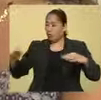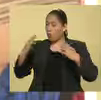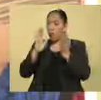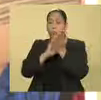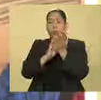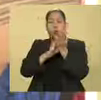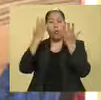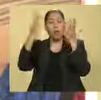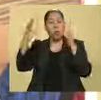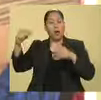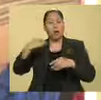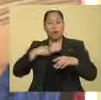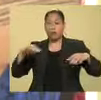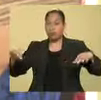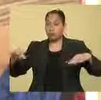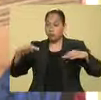decir,